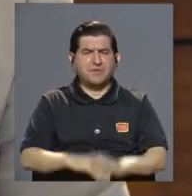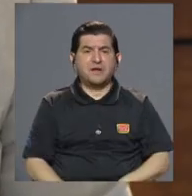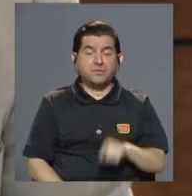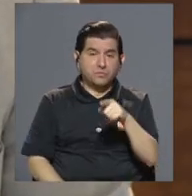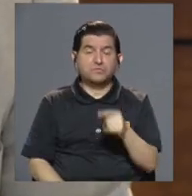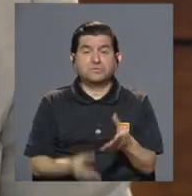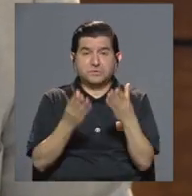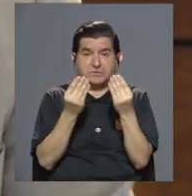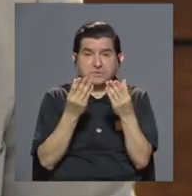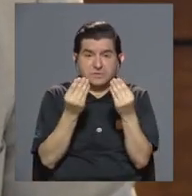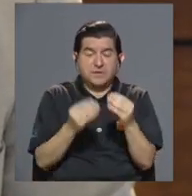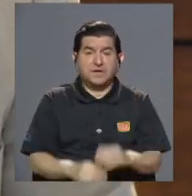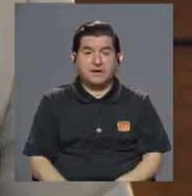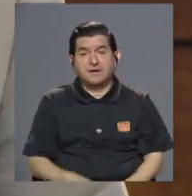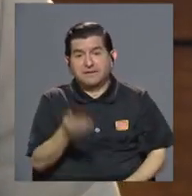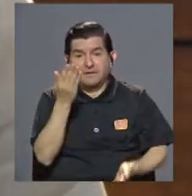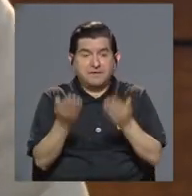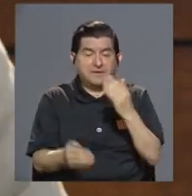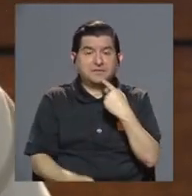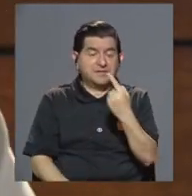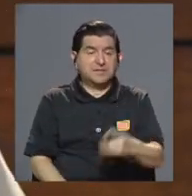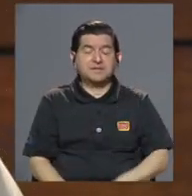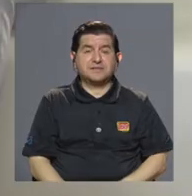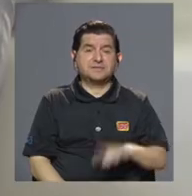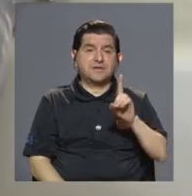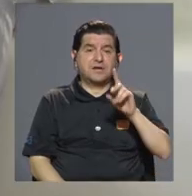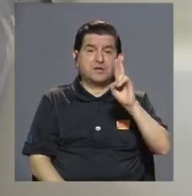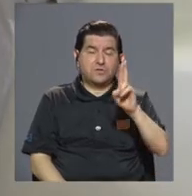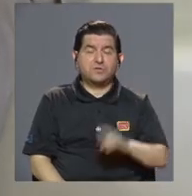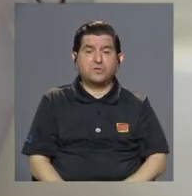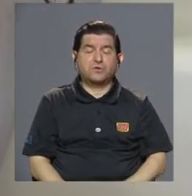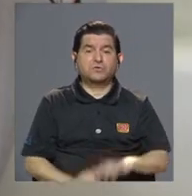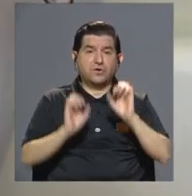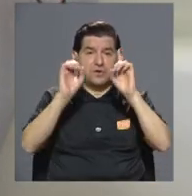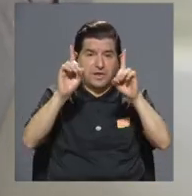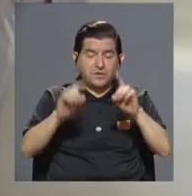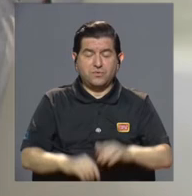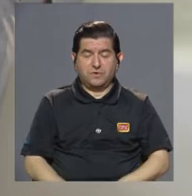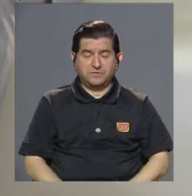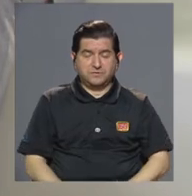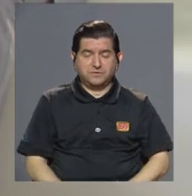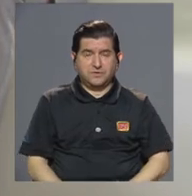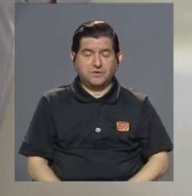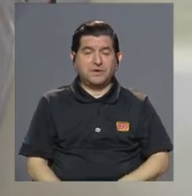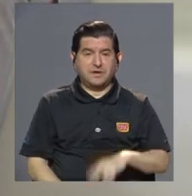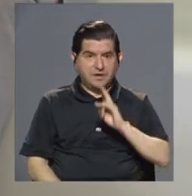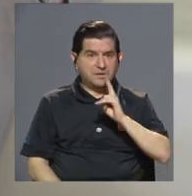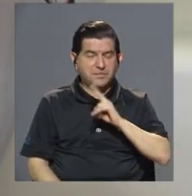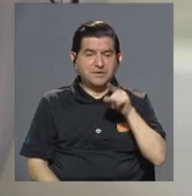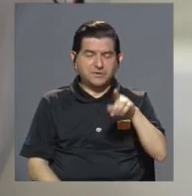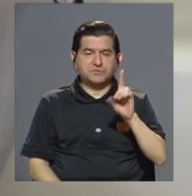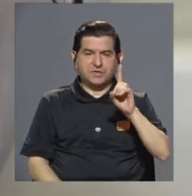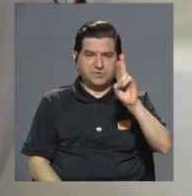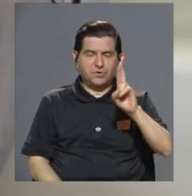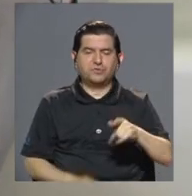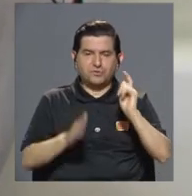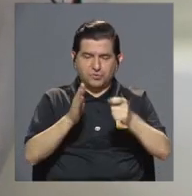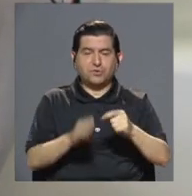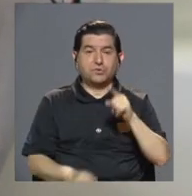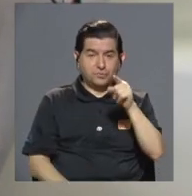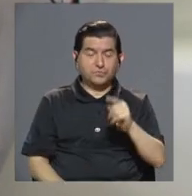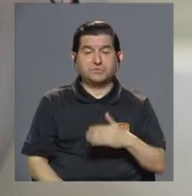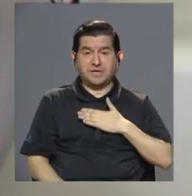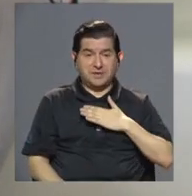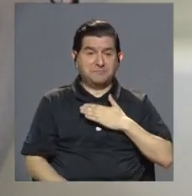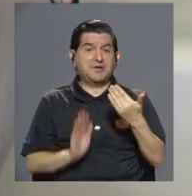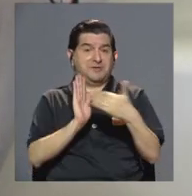me dijo usted, yo le dije que era, ¿cómo se llama? Doctor en Derecho y usted es doctor en... doctor en Educación, le dije, usted es doctor en Derecho, para que vea cómo me